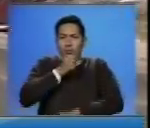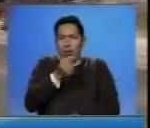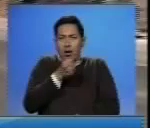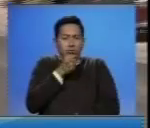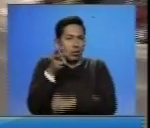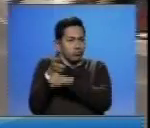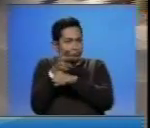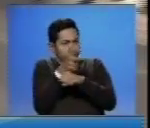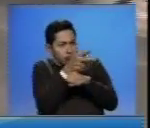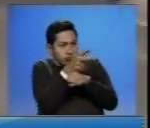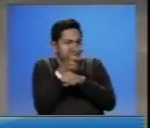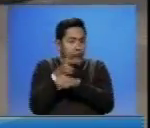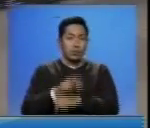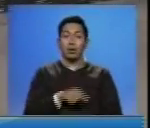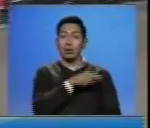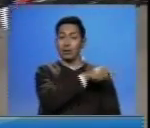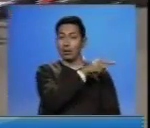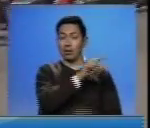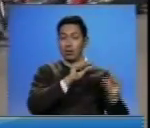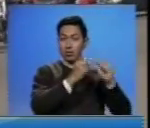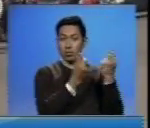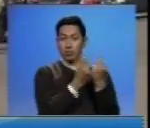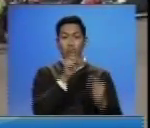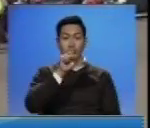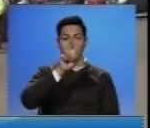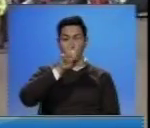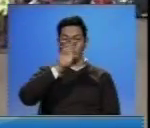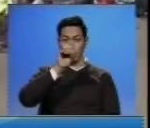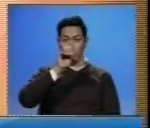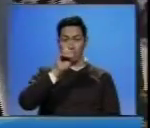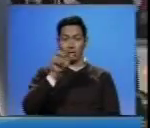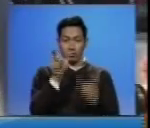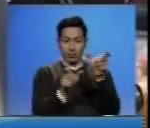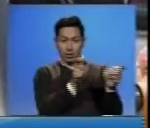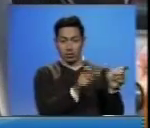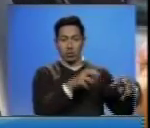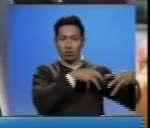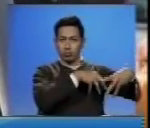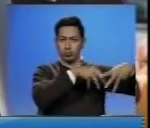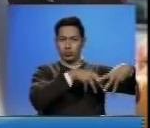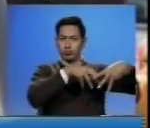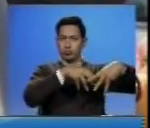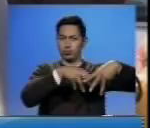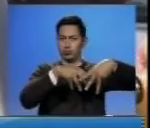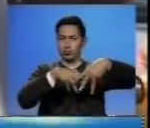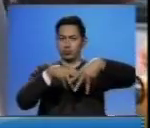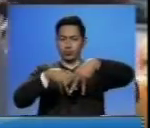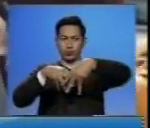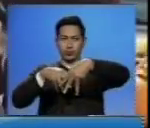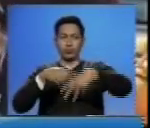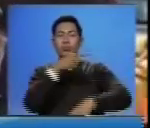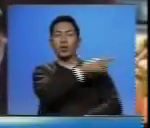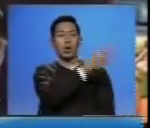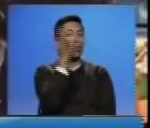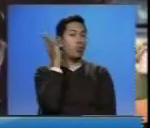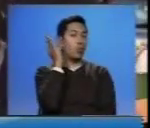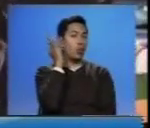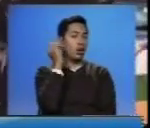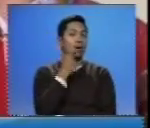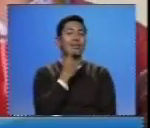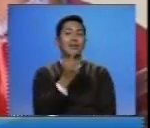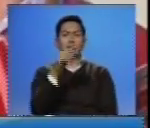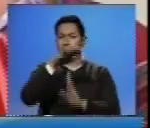Los 120 manifestantes se concentraron para retomar la movilización hacia Chimborazo. Lourdes Estibán aseguró que son